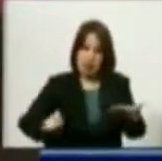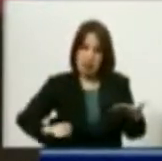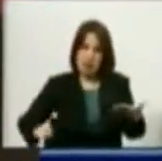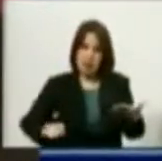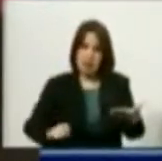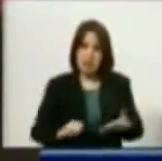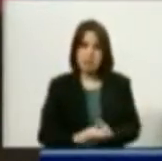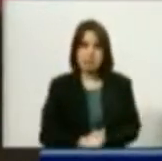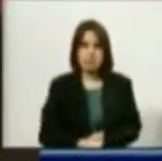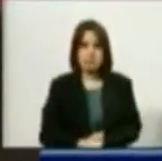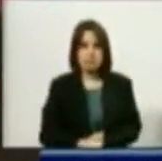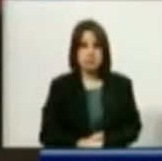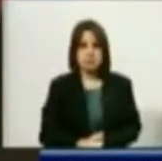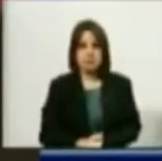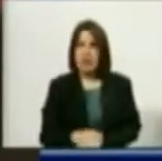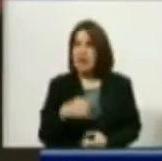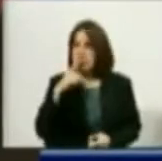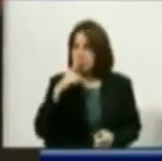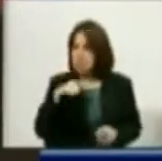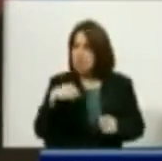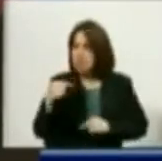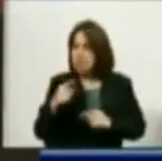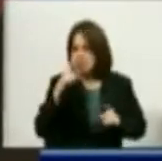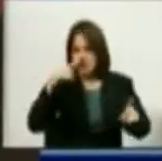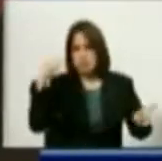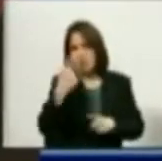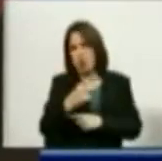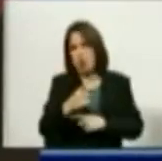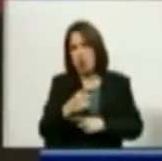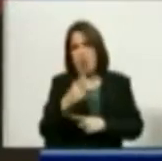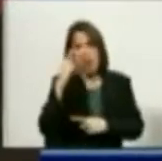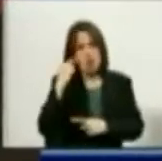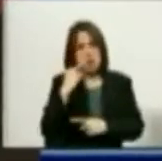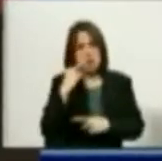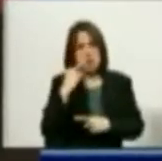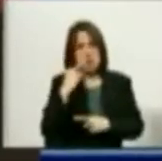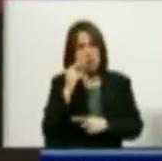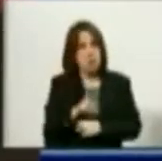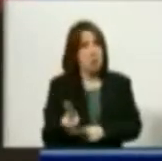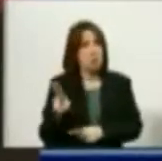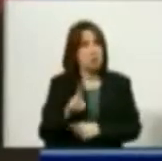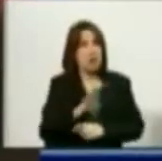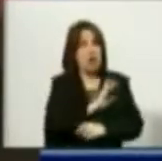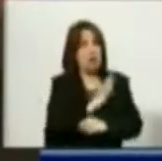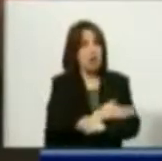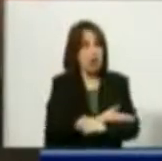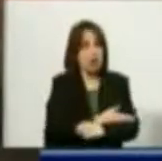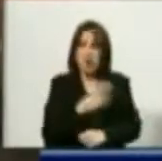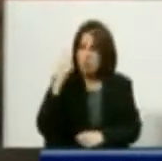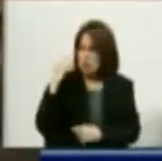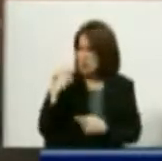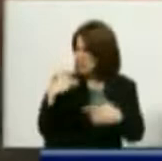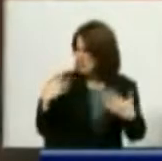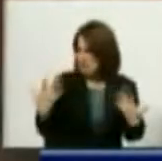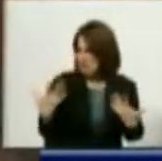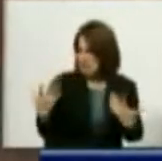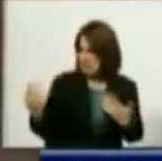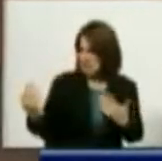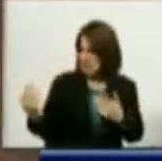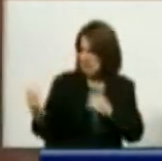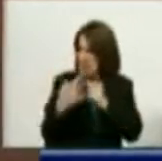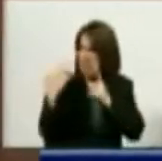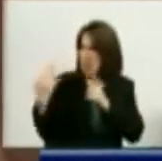cuando ya Irving comienza a amenazarlo con el uso de la fuerza Bolívar le dice no voy a caer en la provocación